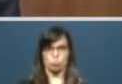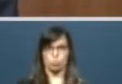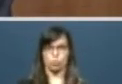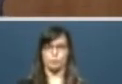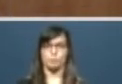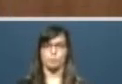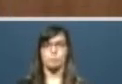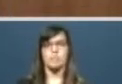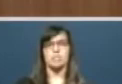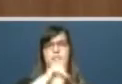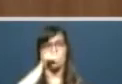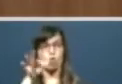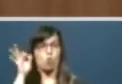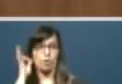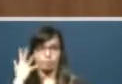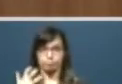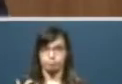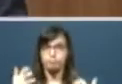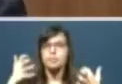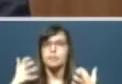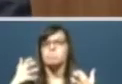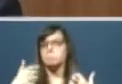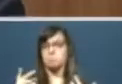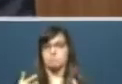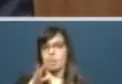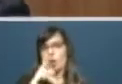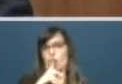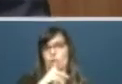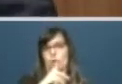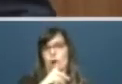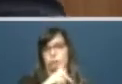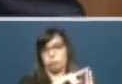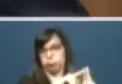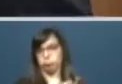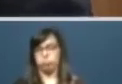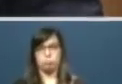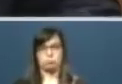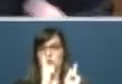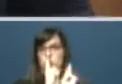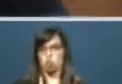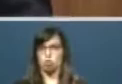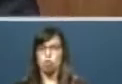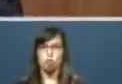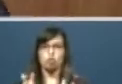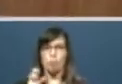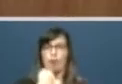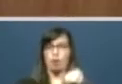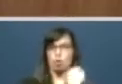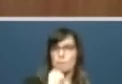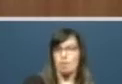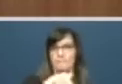señoras y señores procuradores este breve repaso de las principales actuaciones financieras presupuestarias fiscales